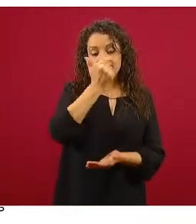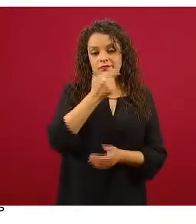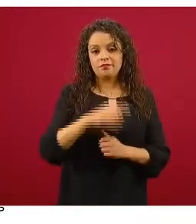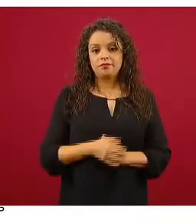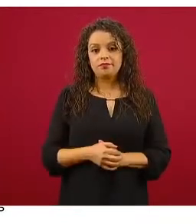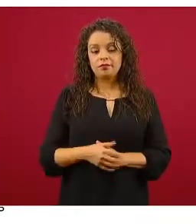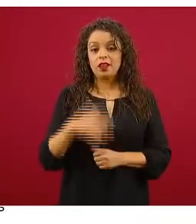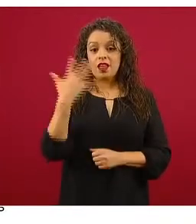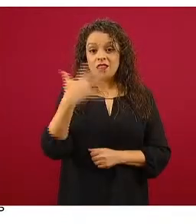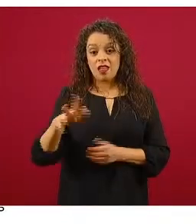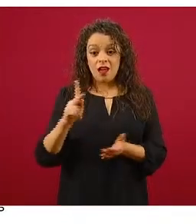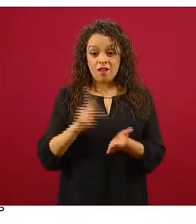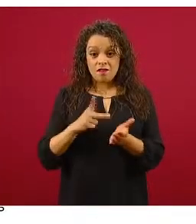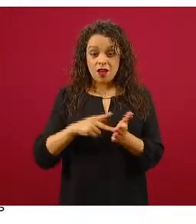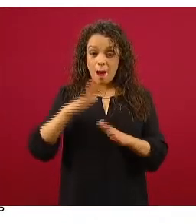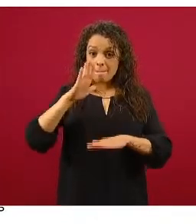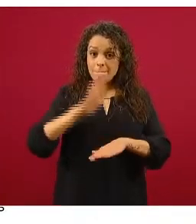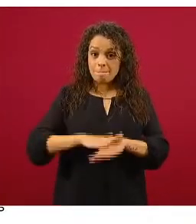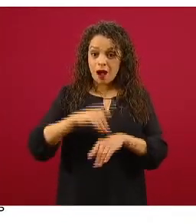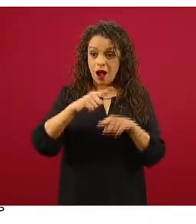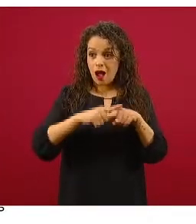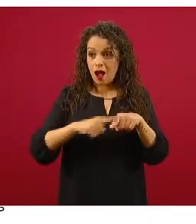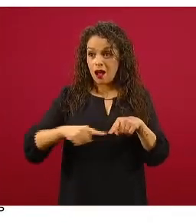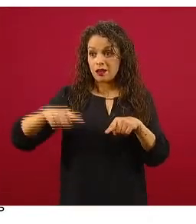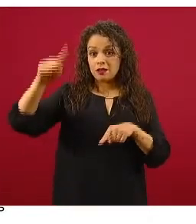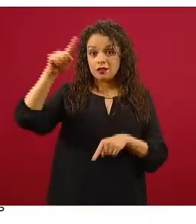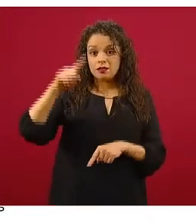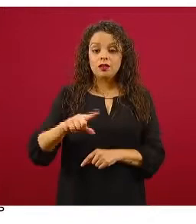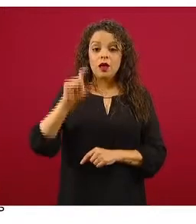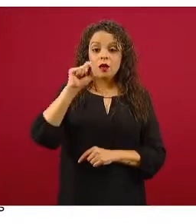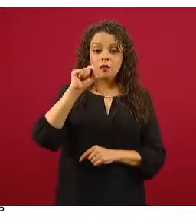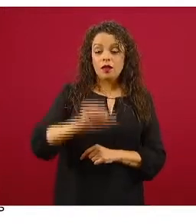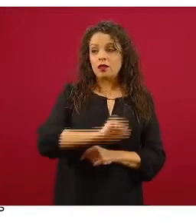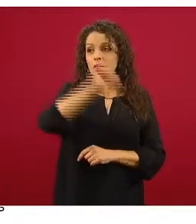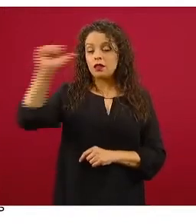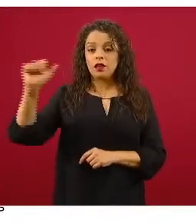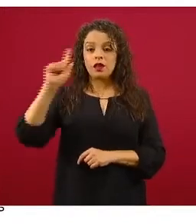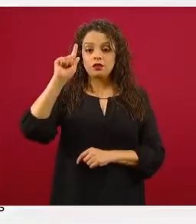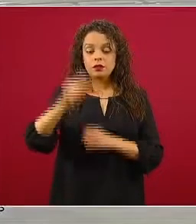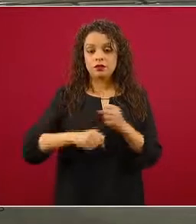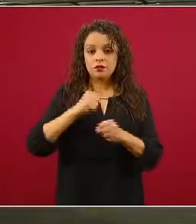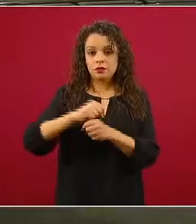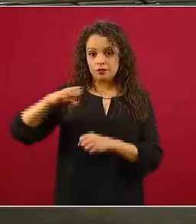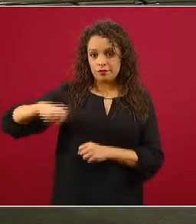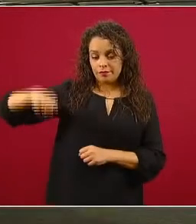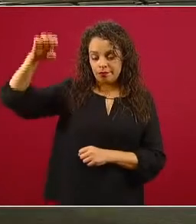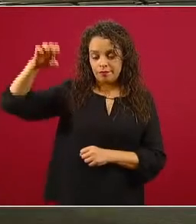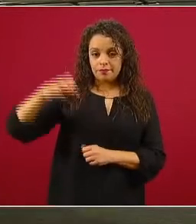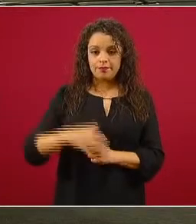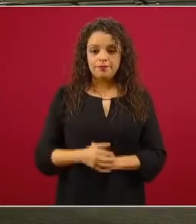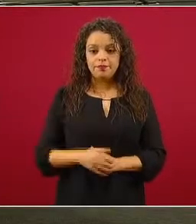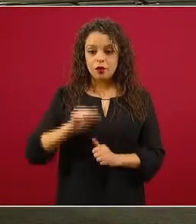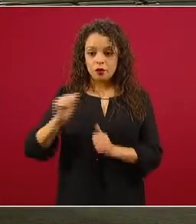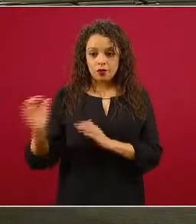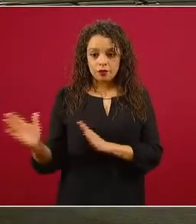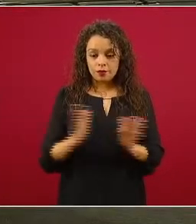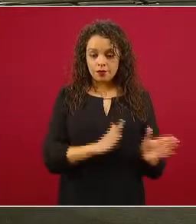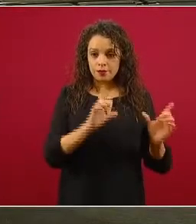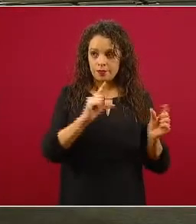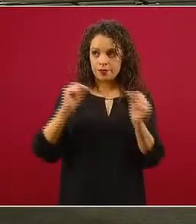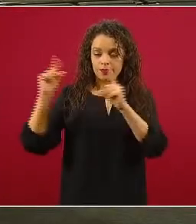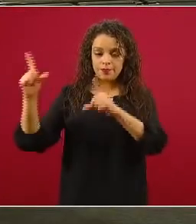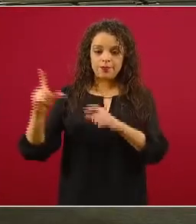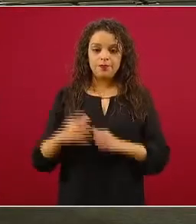10 veces más de los 20 a los 70 años. A las que sigue, por favor.